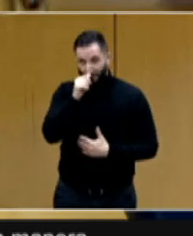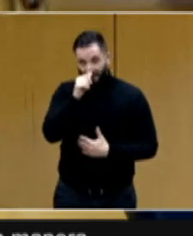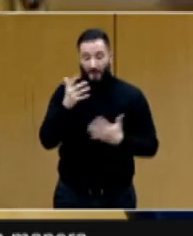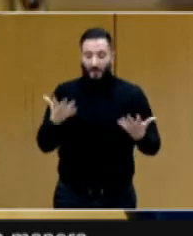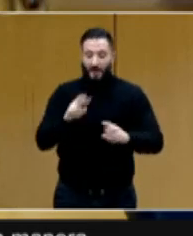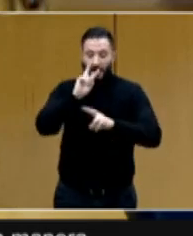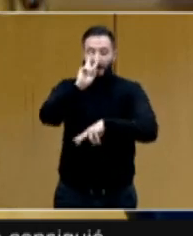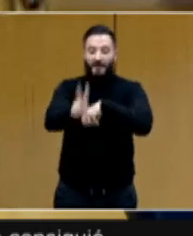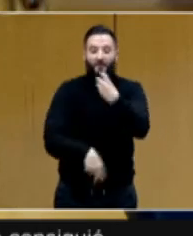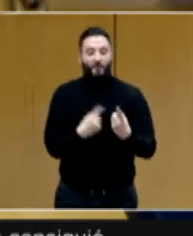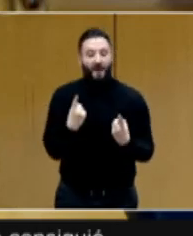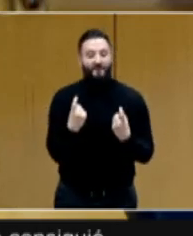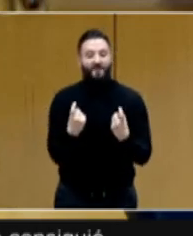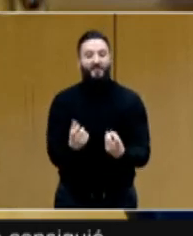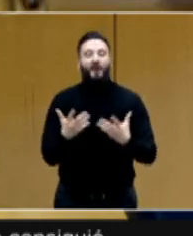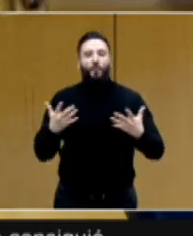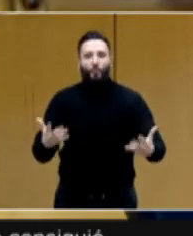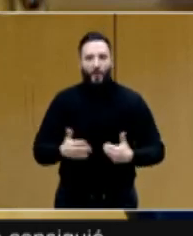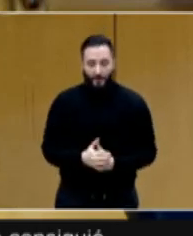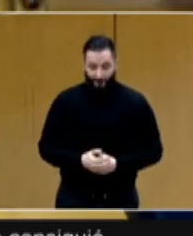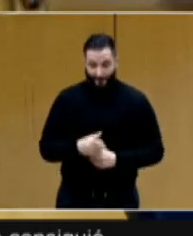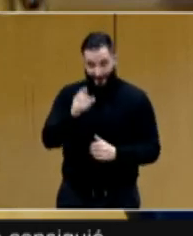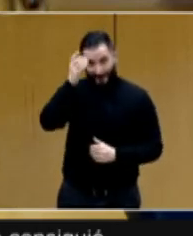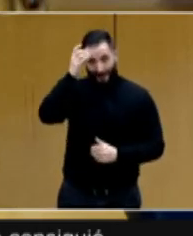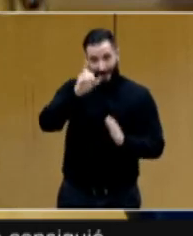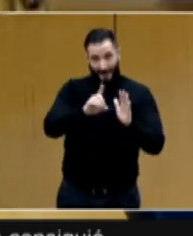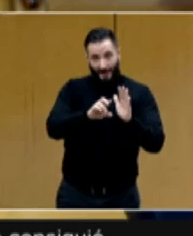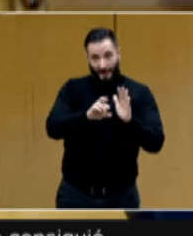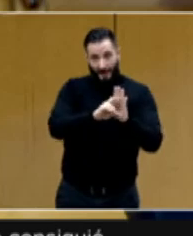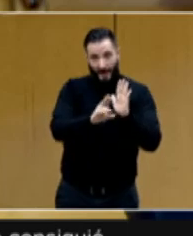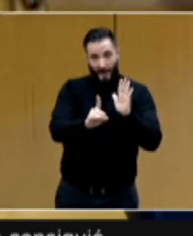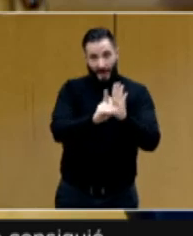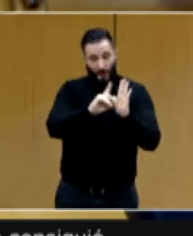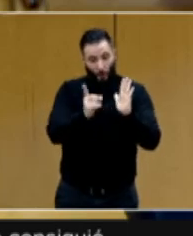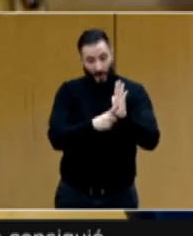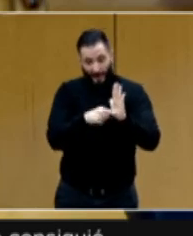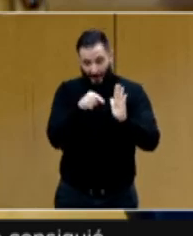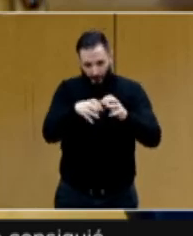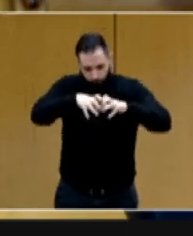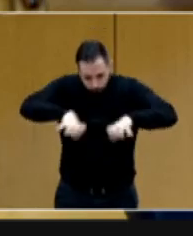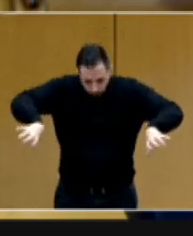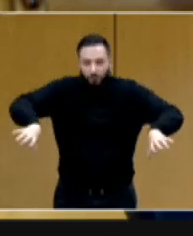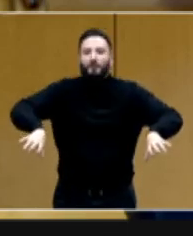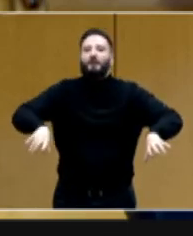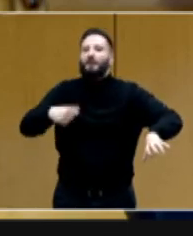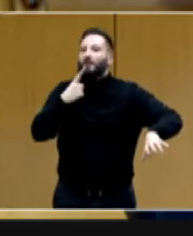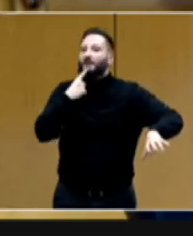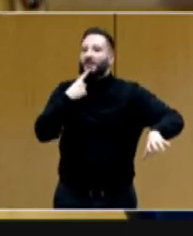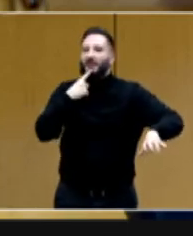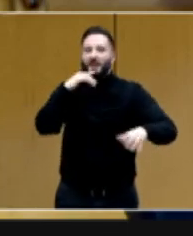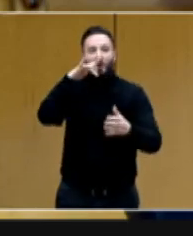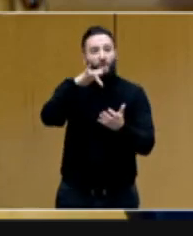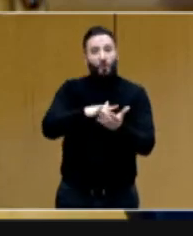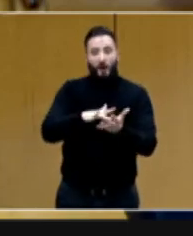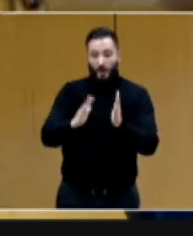embargo la reforma pendientes que este decreto ley es totalmente fragmentario se limitó a decir que a partir de un determinado momento